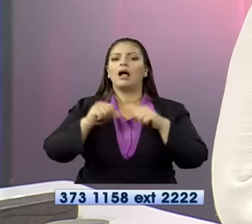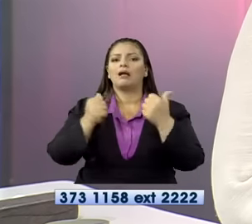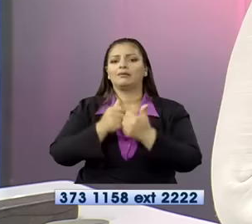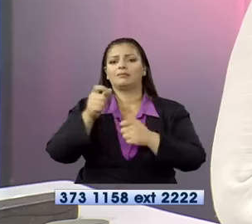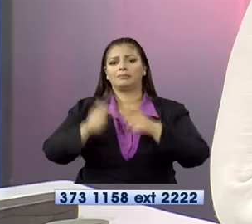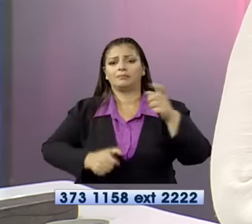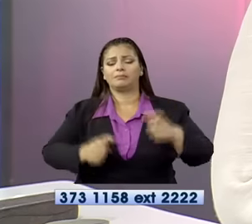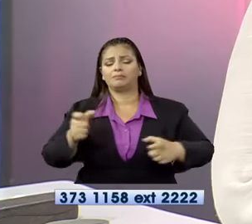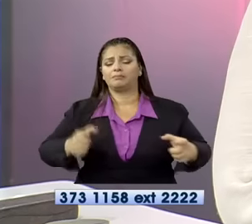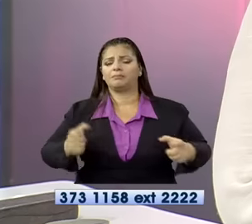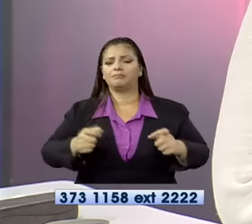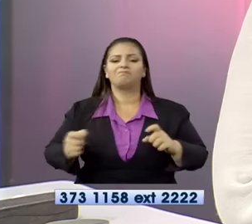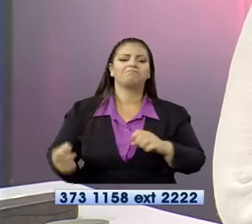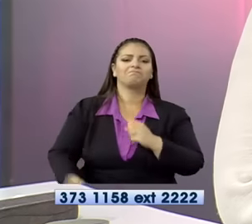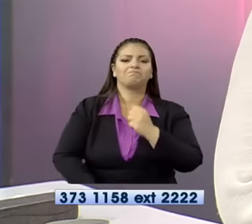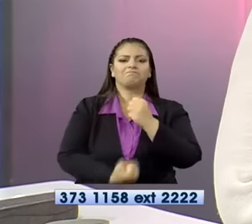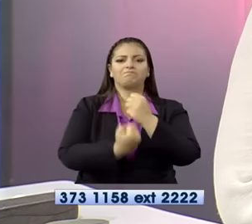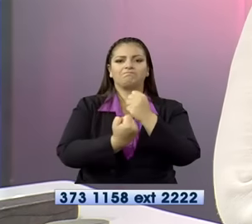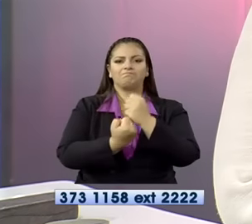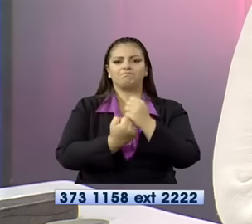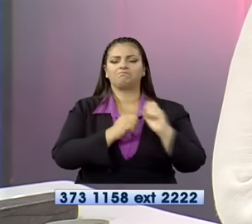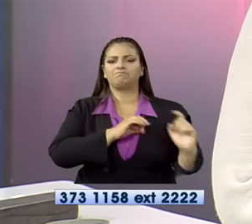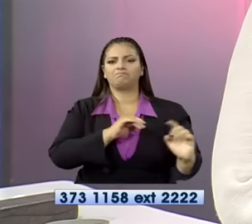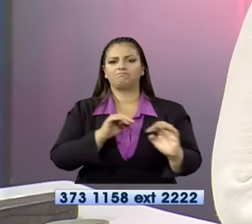país a la asamblea